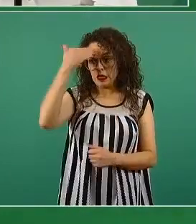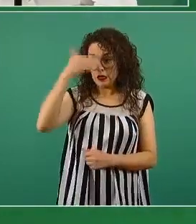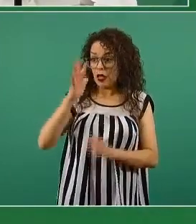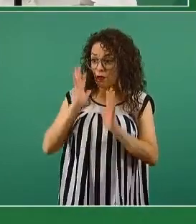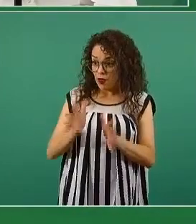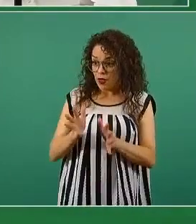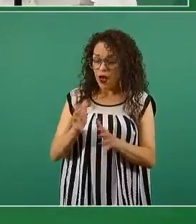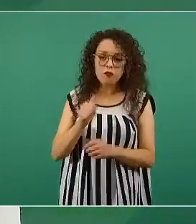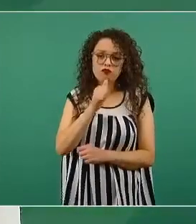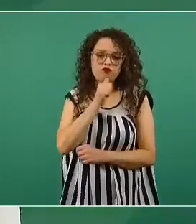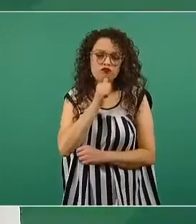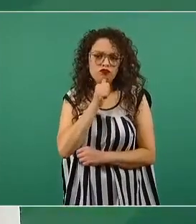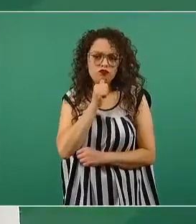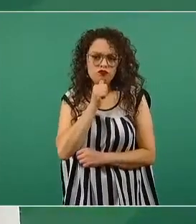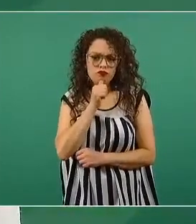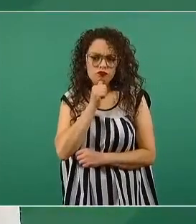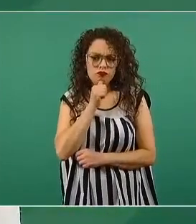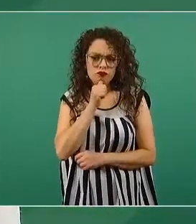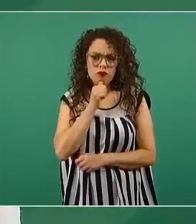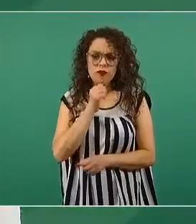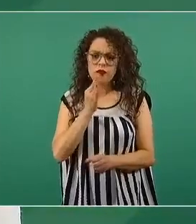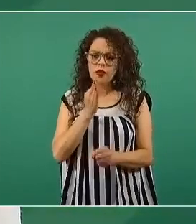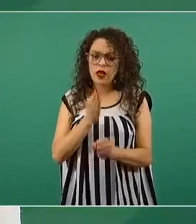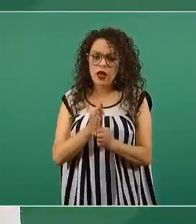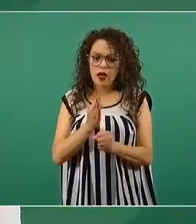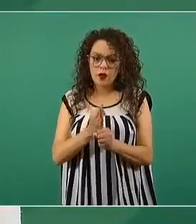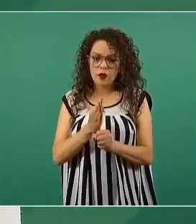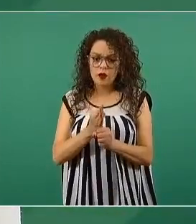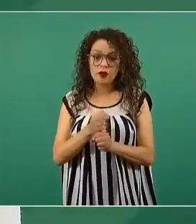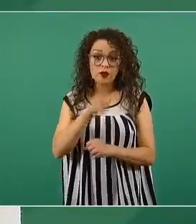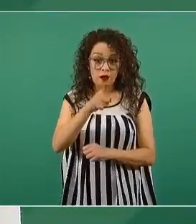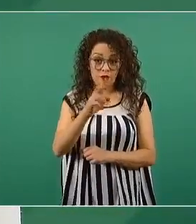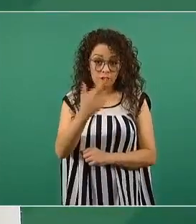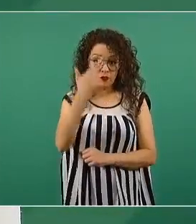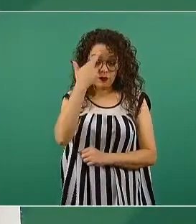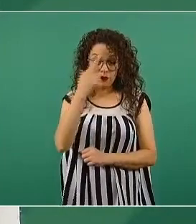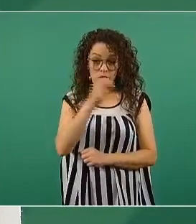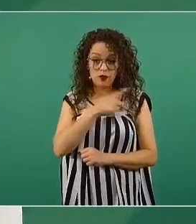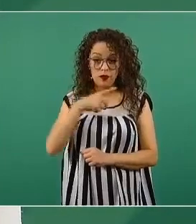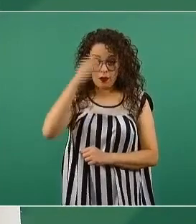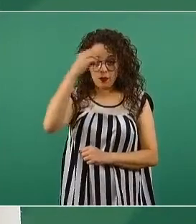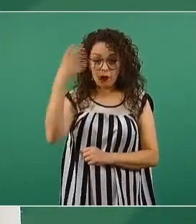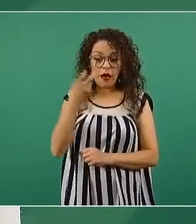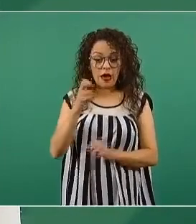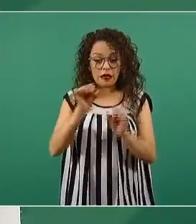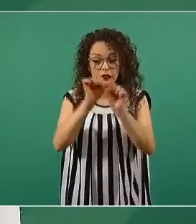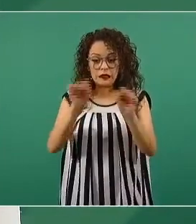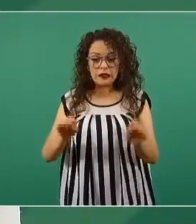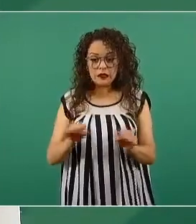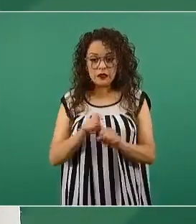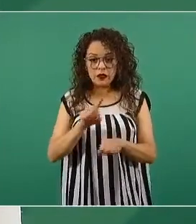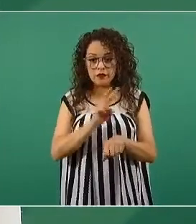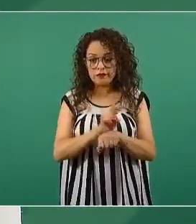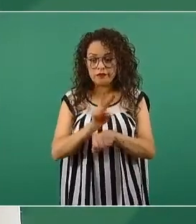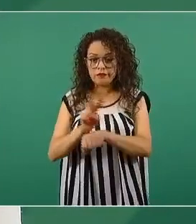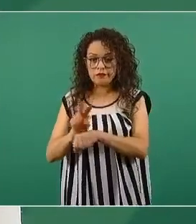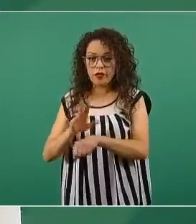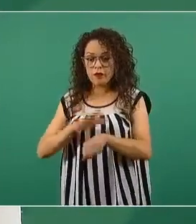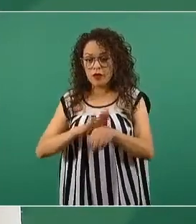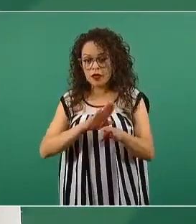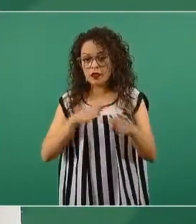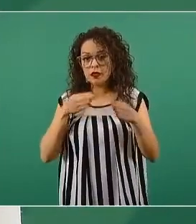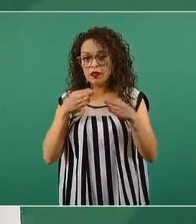conocimiento. Y en este momento, pues recuerden que también este sistema realiza en específico